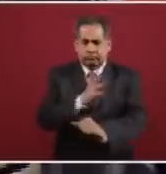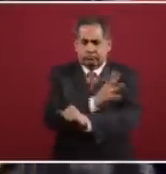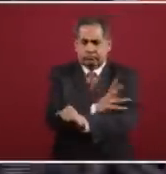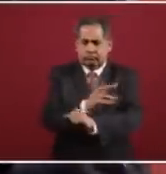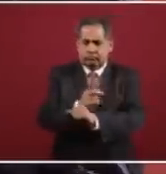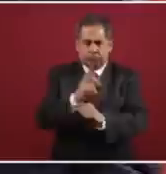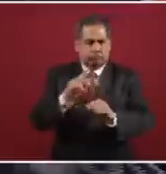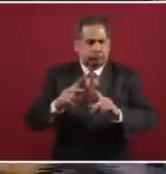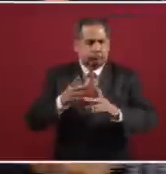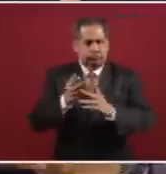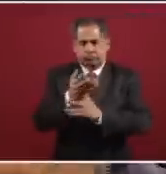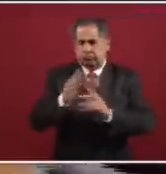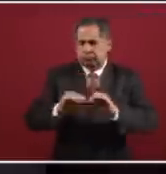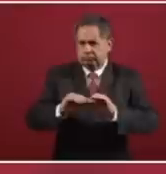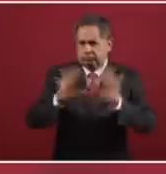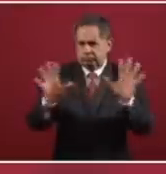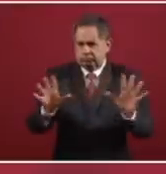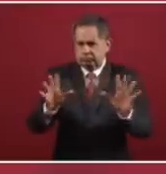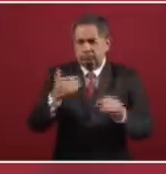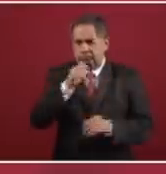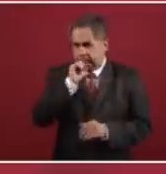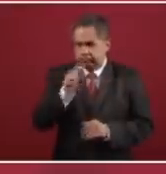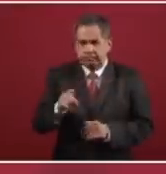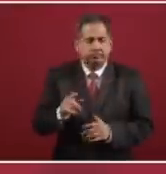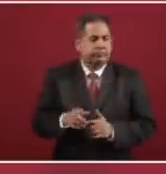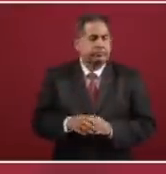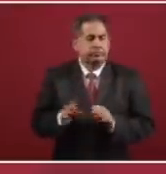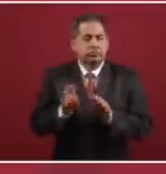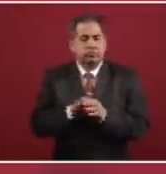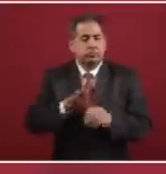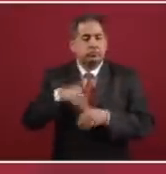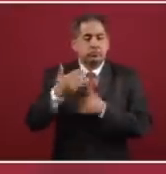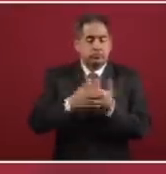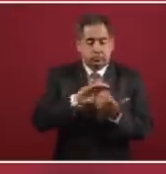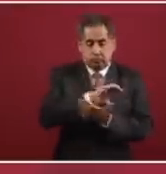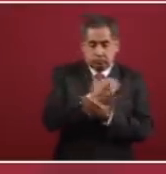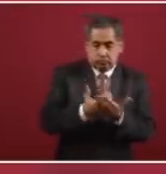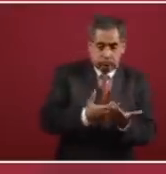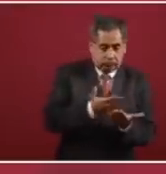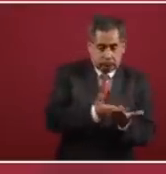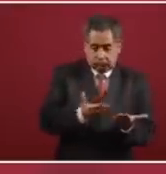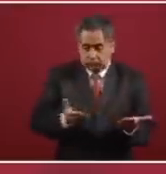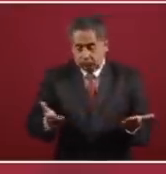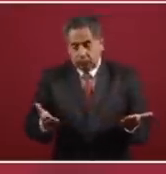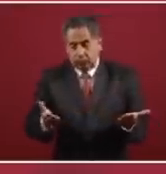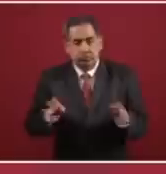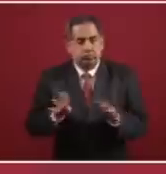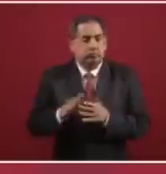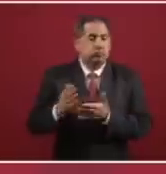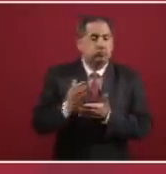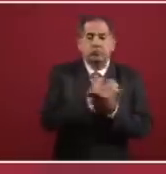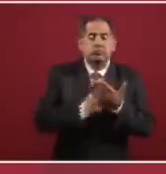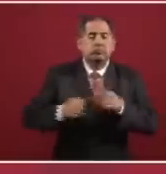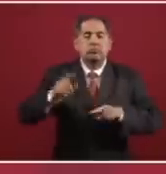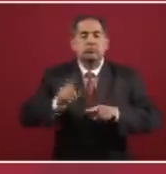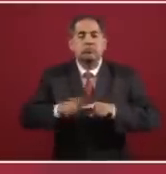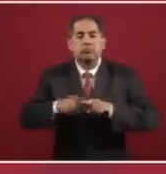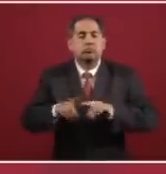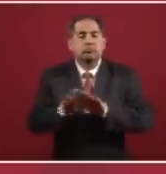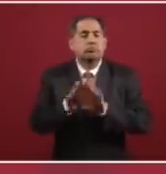Transparencia y en las licitaciones ganan los